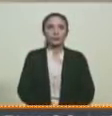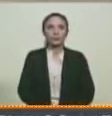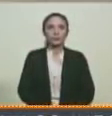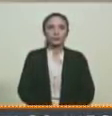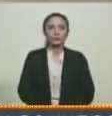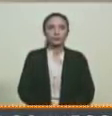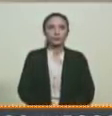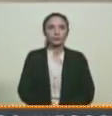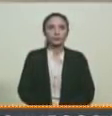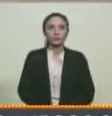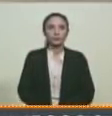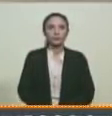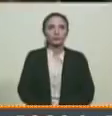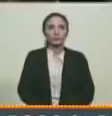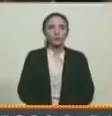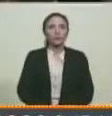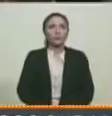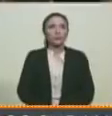Al-Jul Jabur.